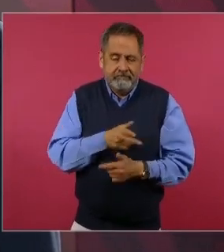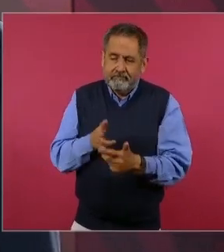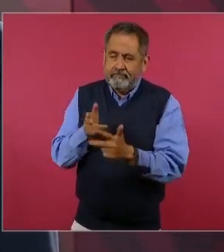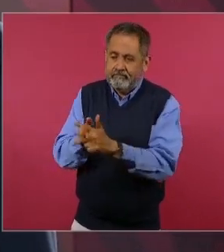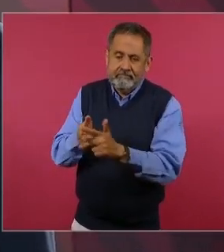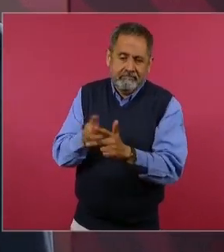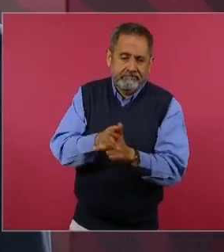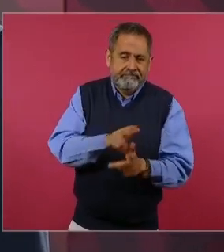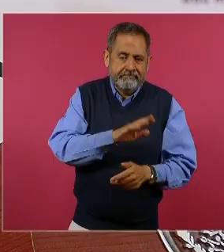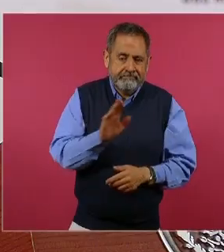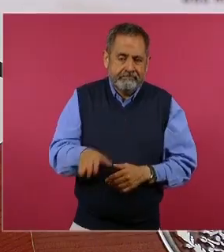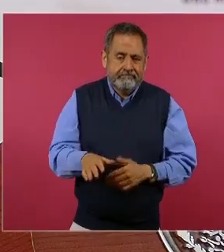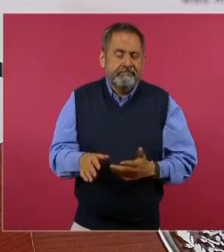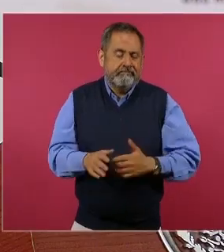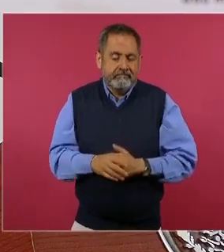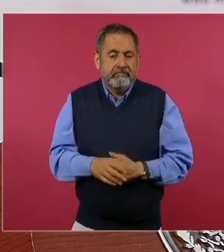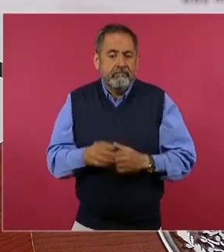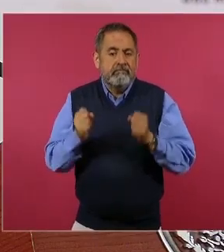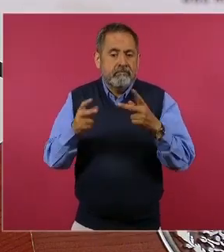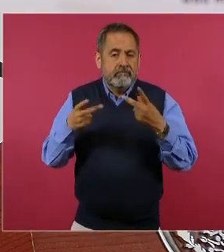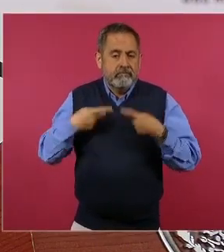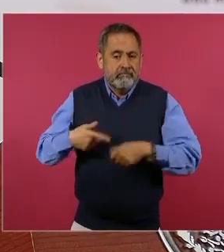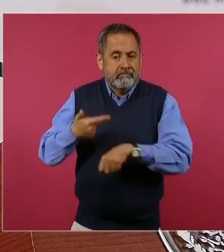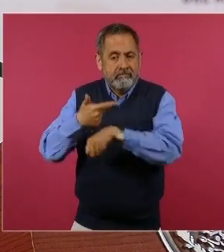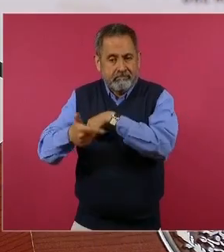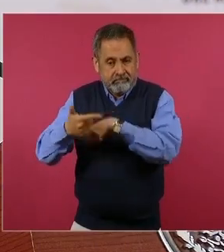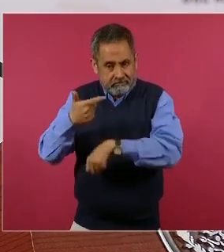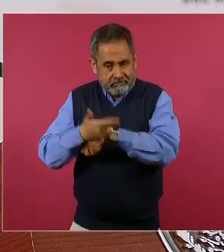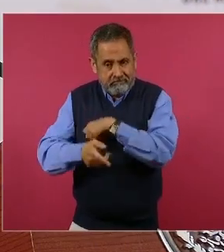asesinatos hay personas de Guatemala,